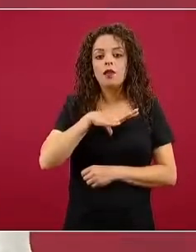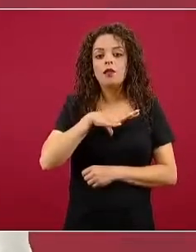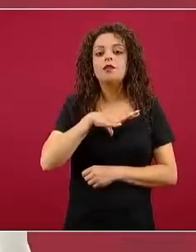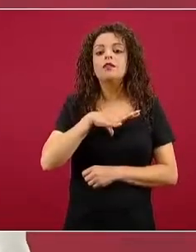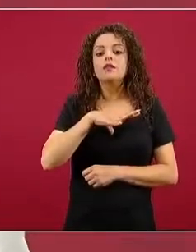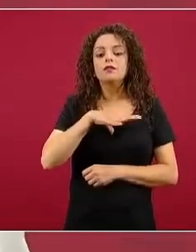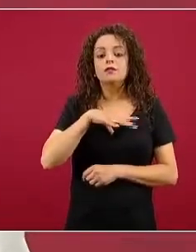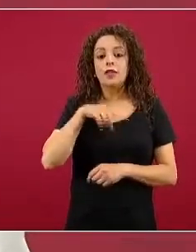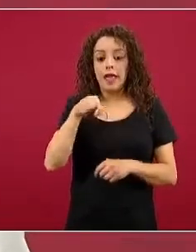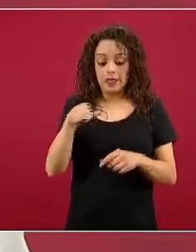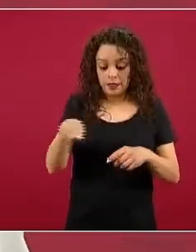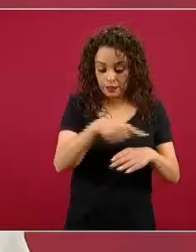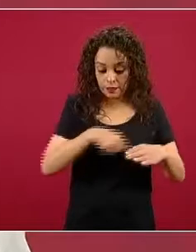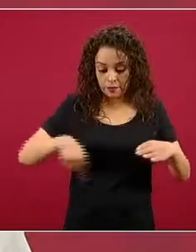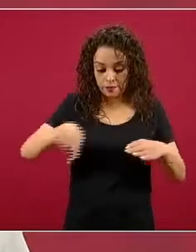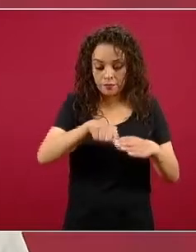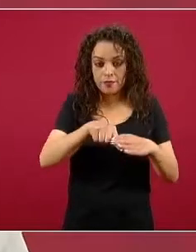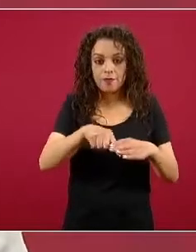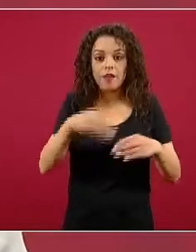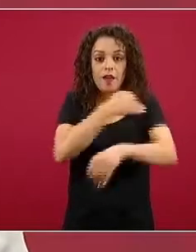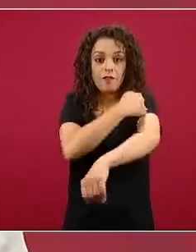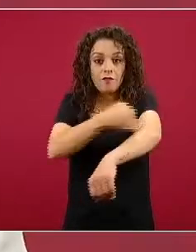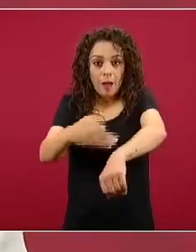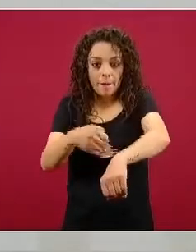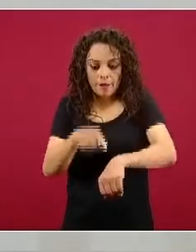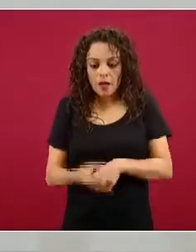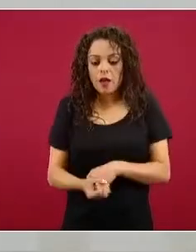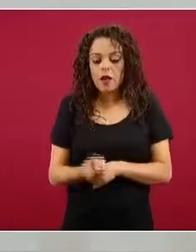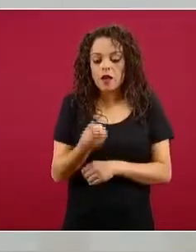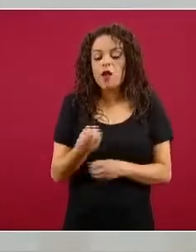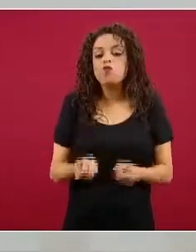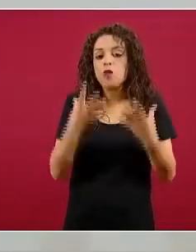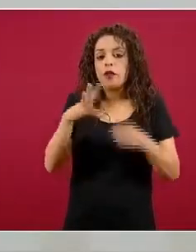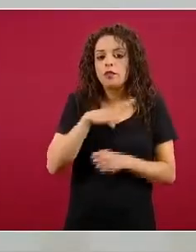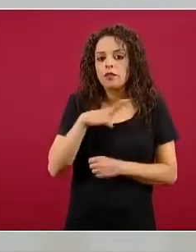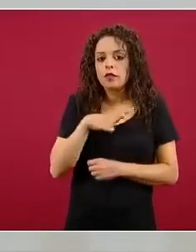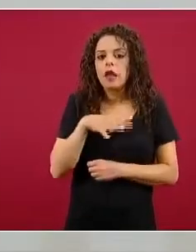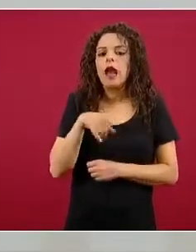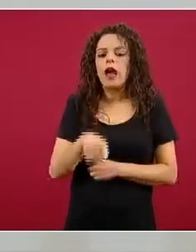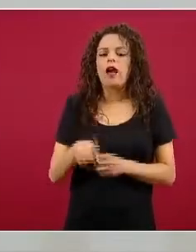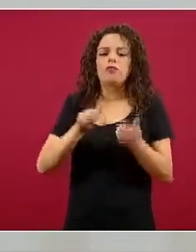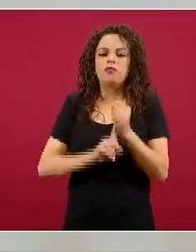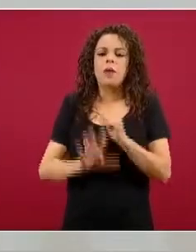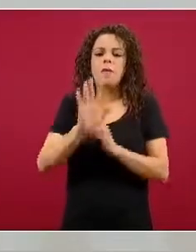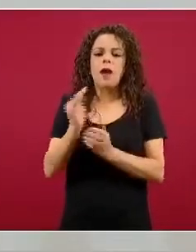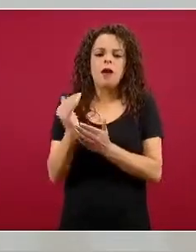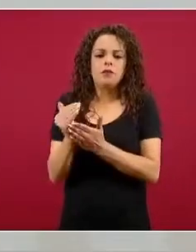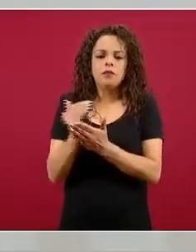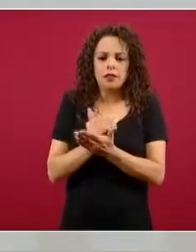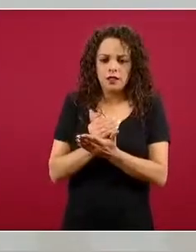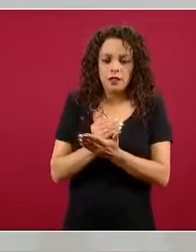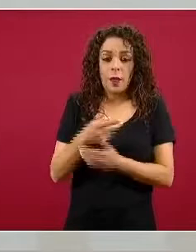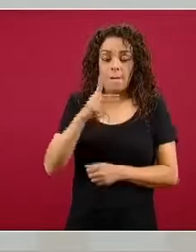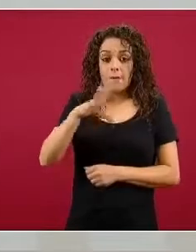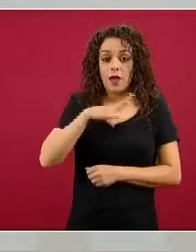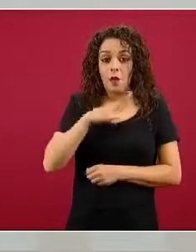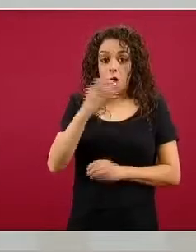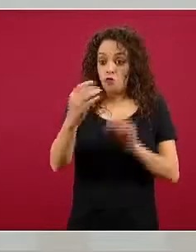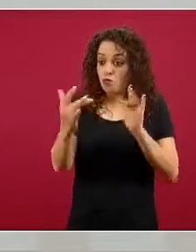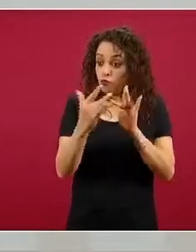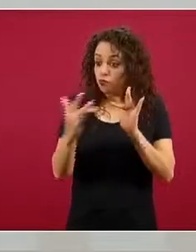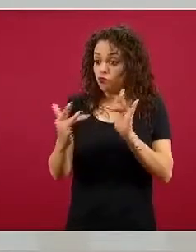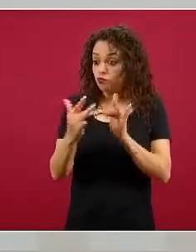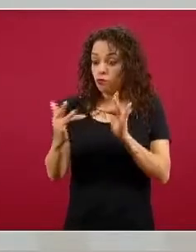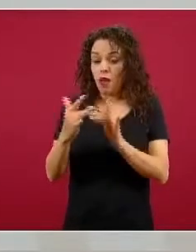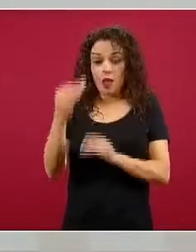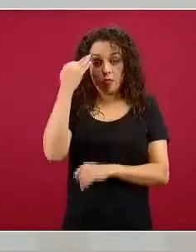casos dentro de ese mismo núcleo familiar estás encontrando, es un mínimo. Cuando sabemos que si es una enfermedad infectocontagiosa y tienes tanto contacto durante mucho tiempo, la